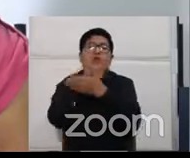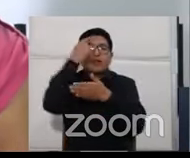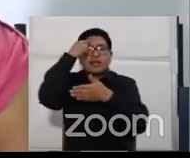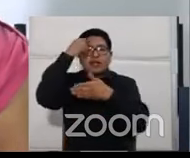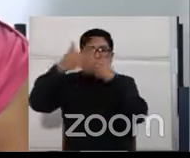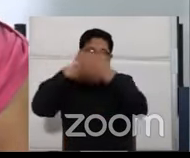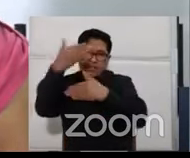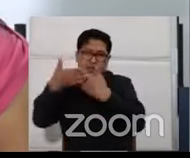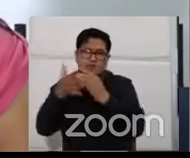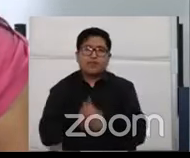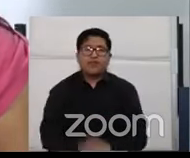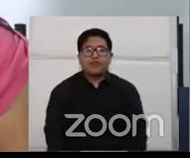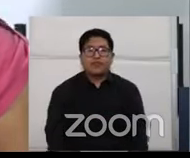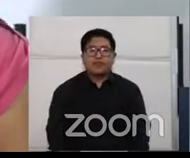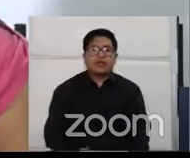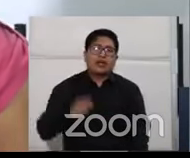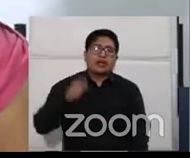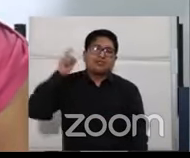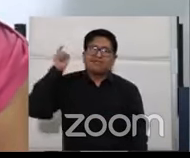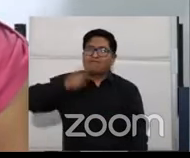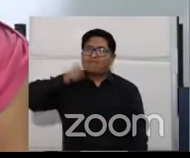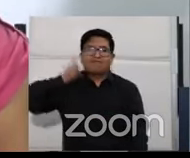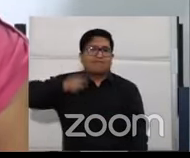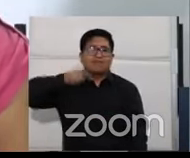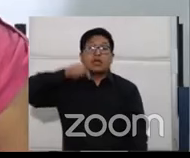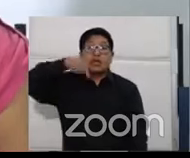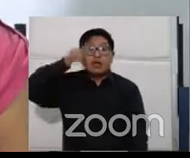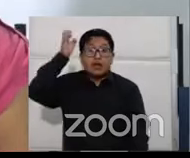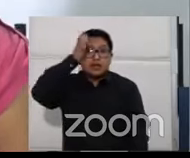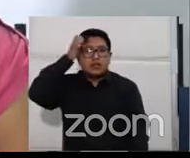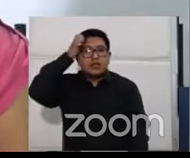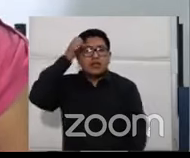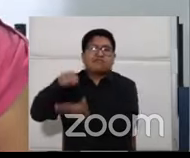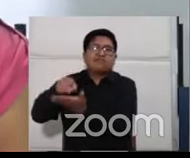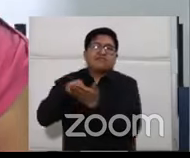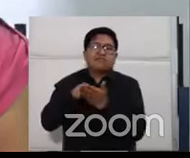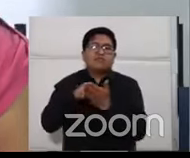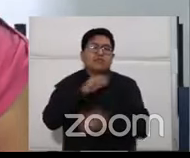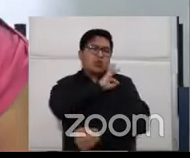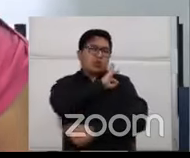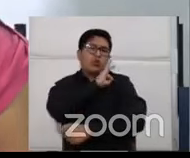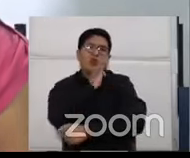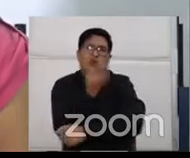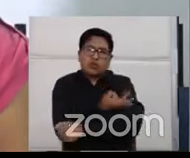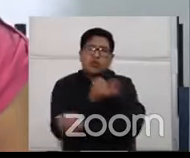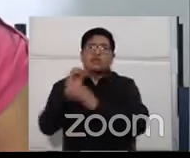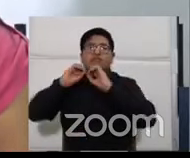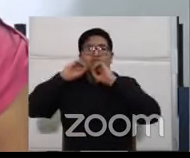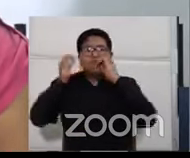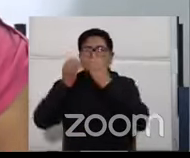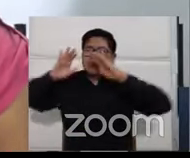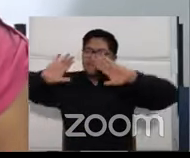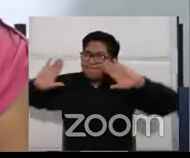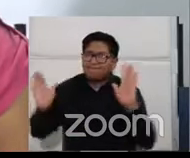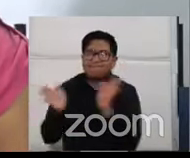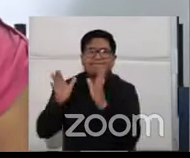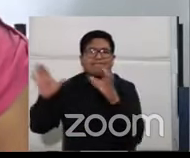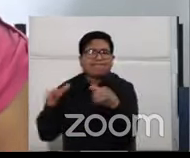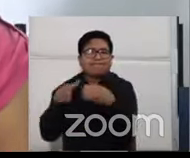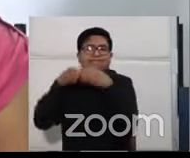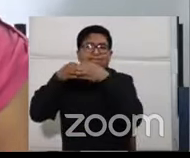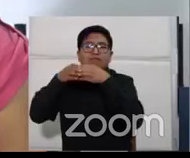necesario y es una deuda del estado el fortalecimiento de las organizaciones de niñas y niños trabajadores